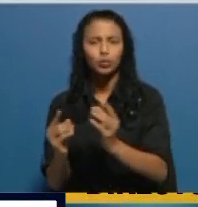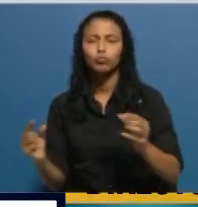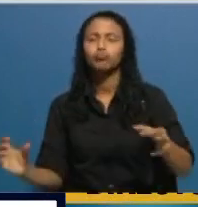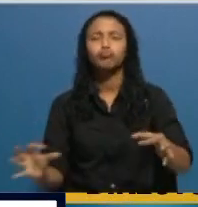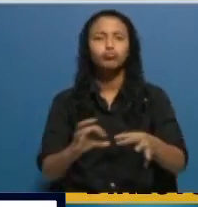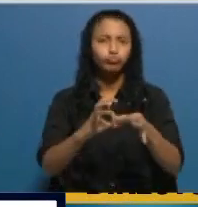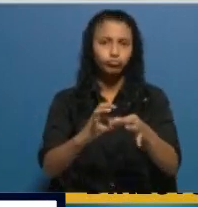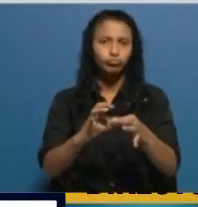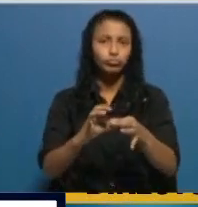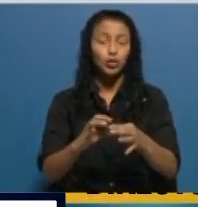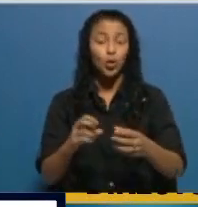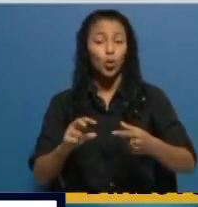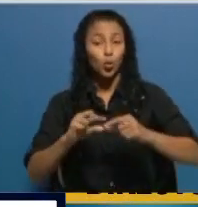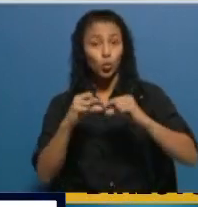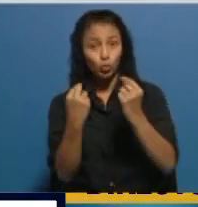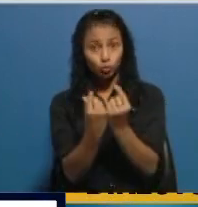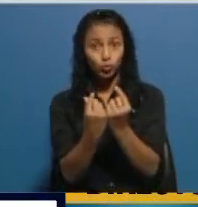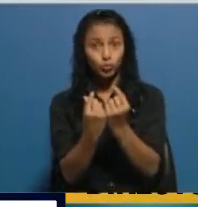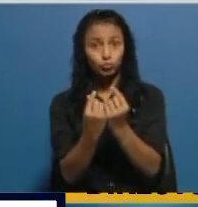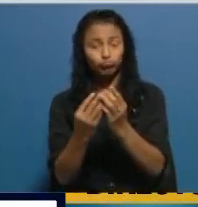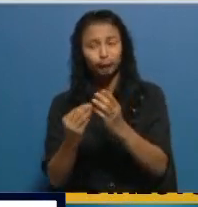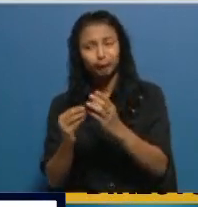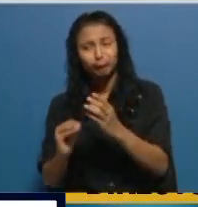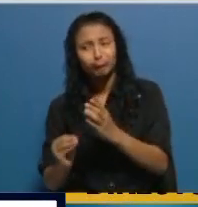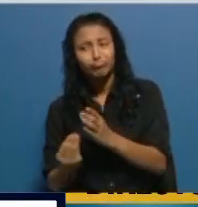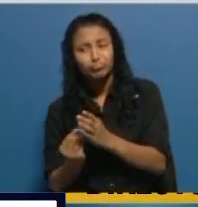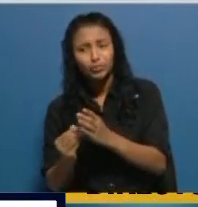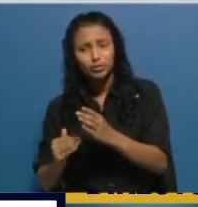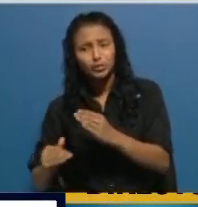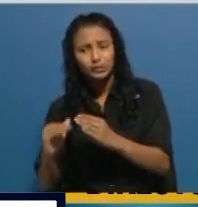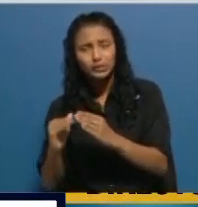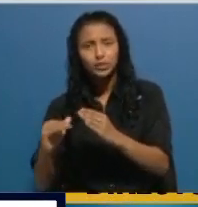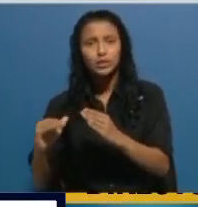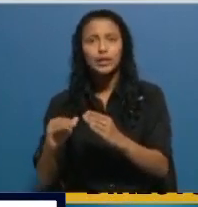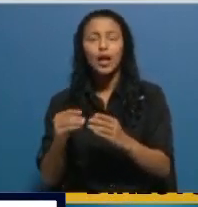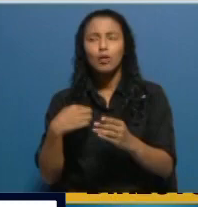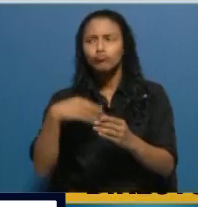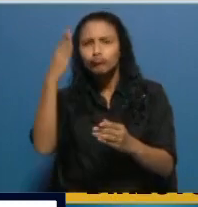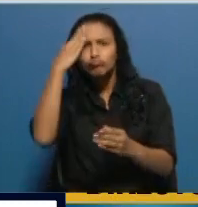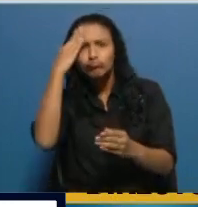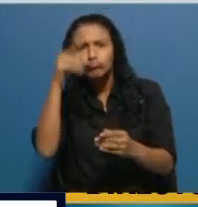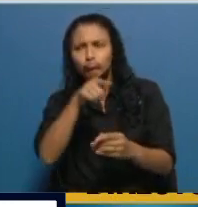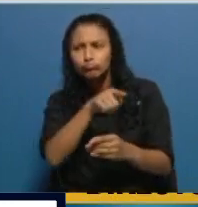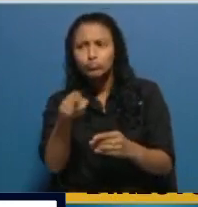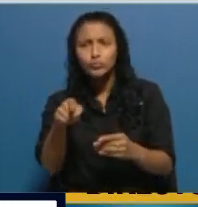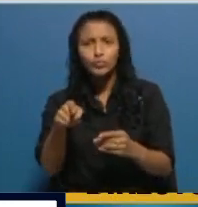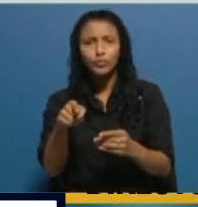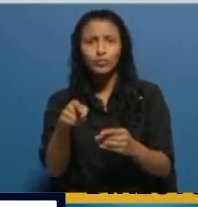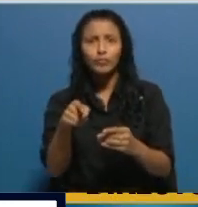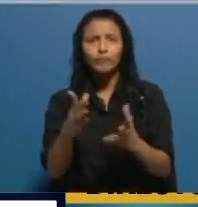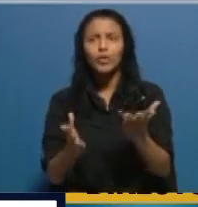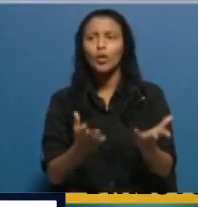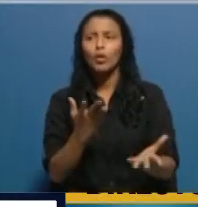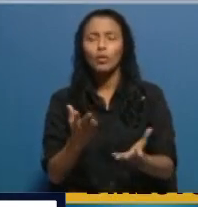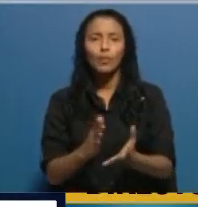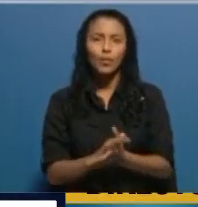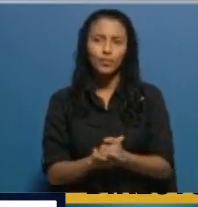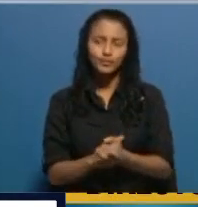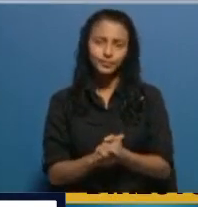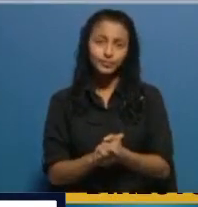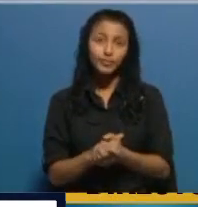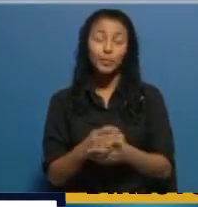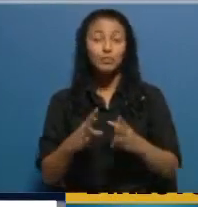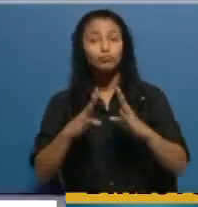que los grupos vulnerables de la sociedad sepan que tienen en el parlamento un escenario donde además de expresarse